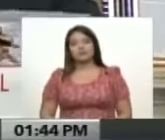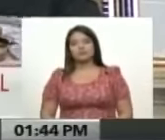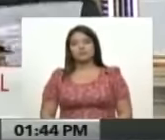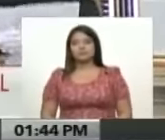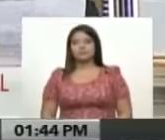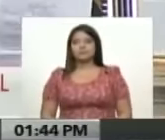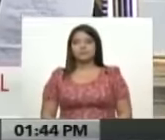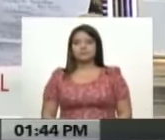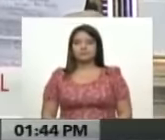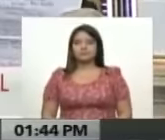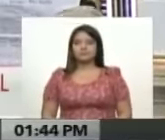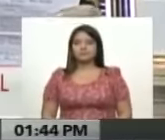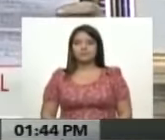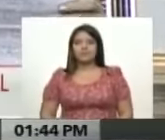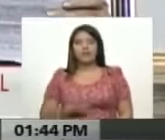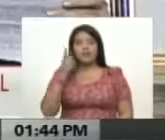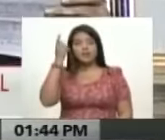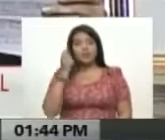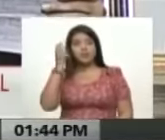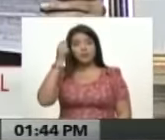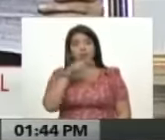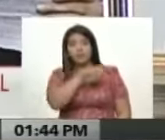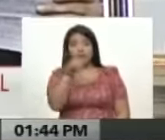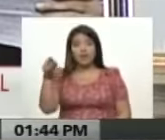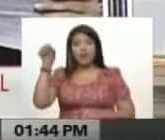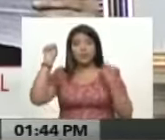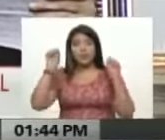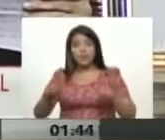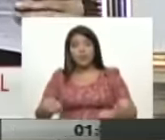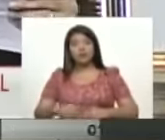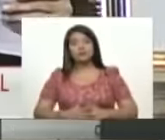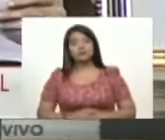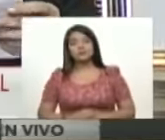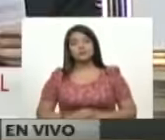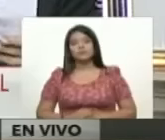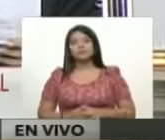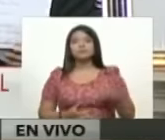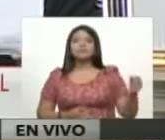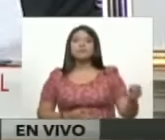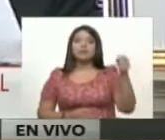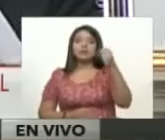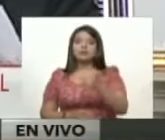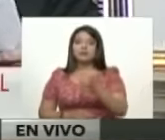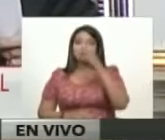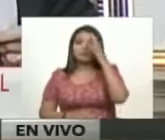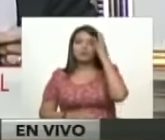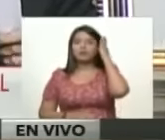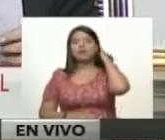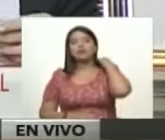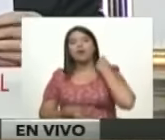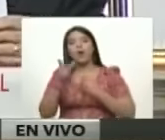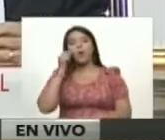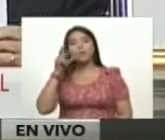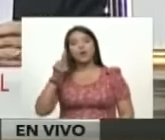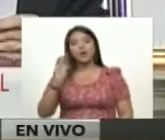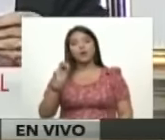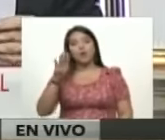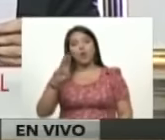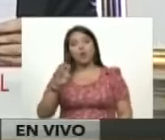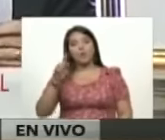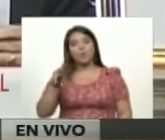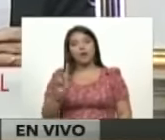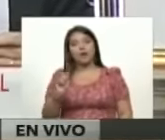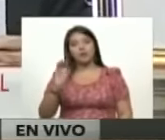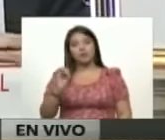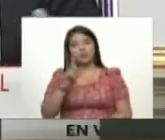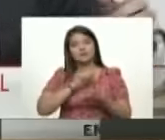Las diputadas y diputados que estén por aprobar la designación del ciudadano Roberto Marrero